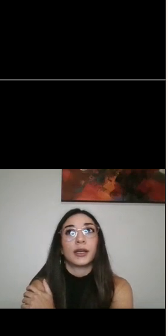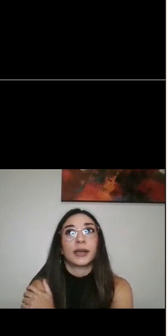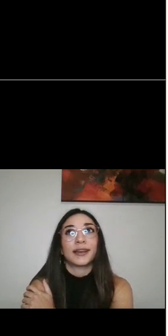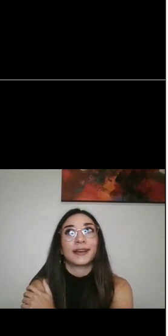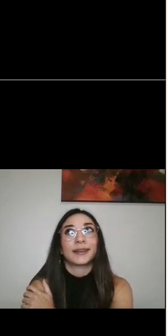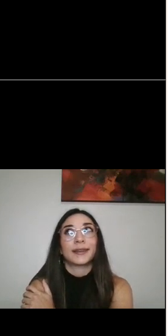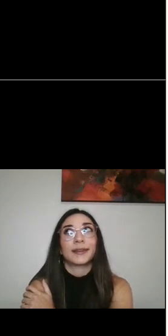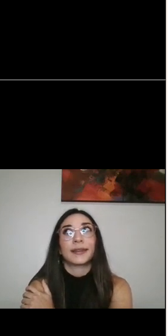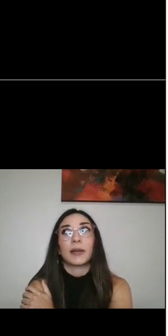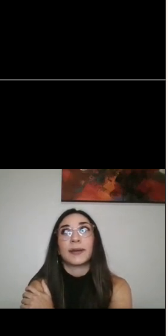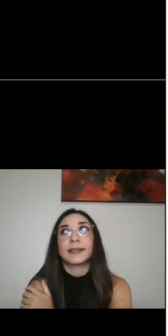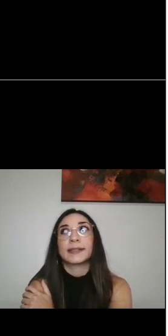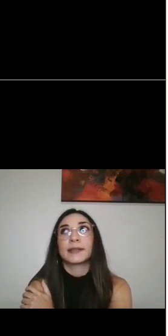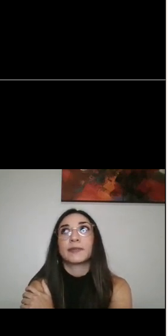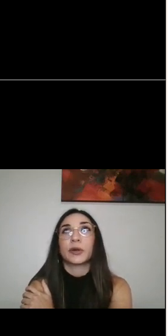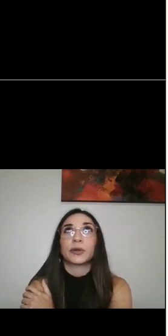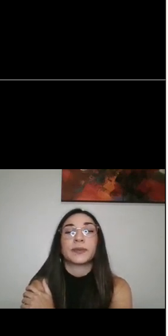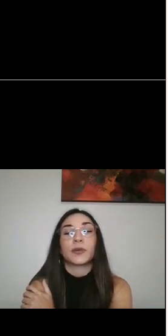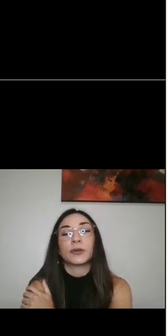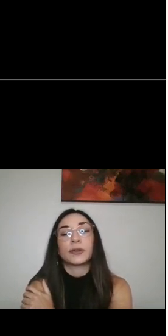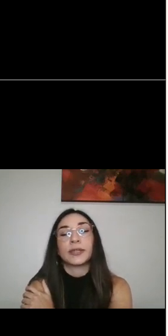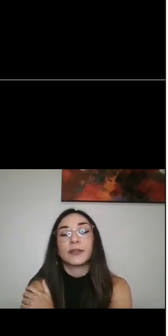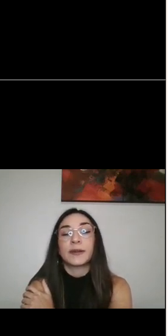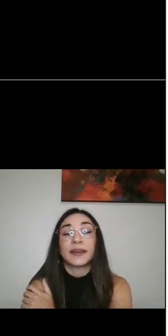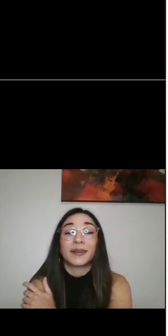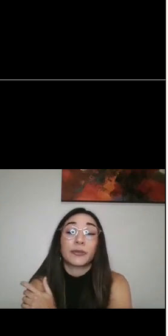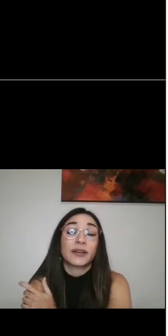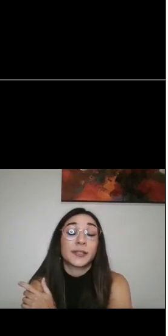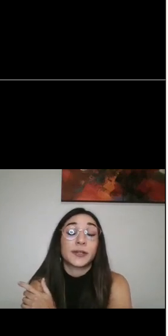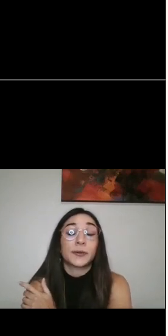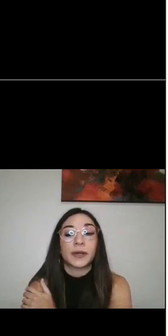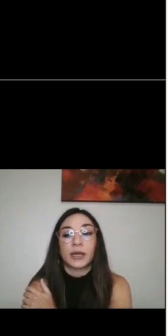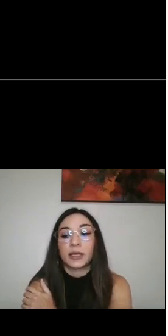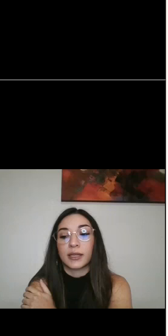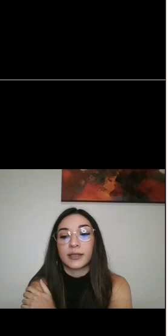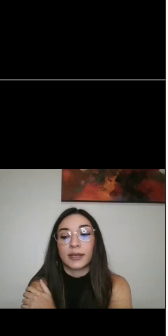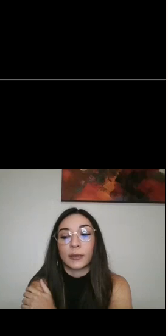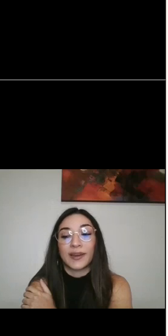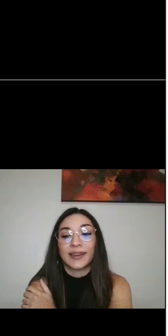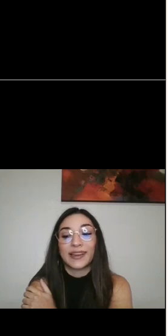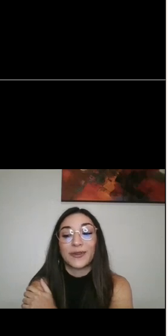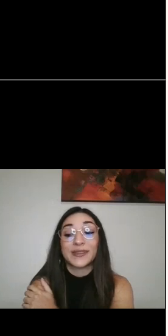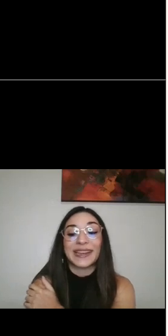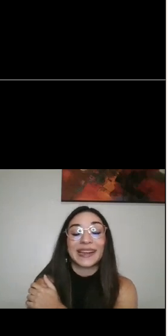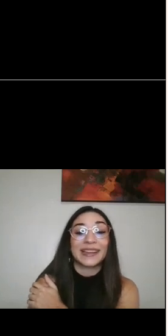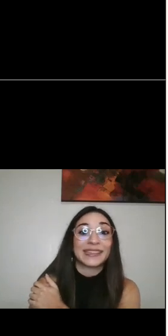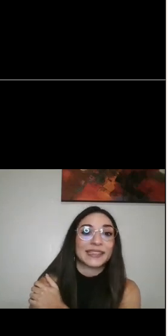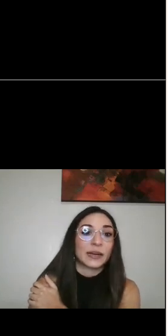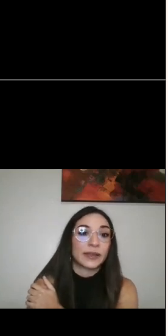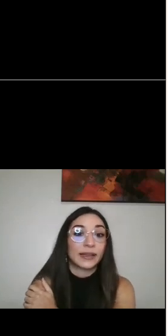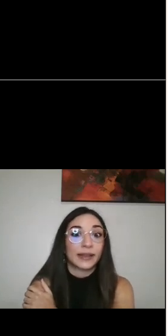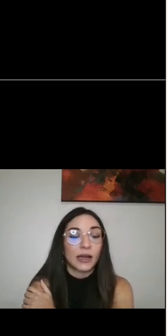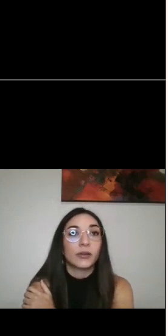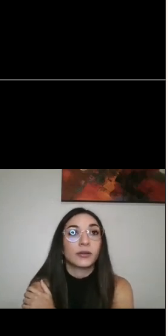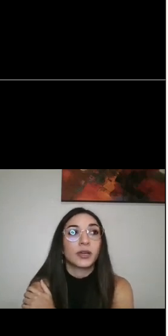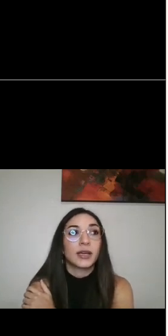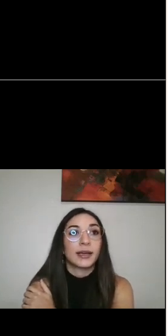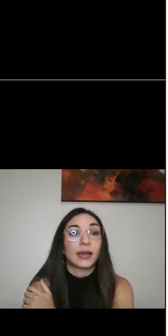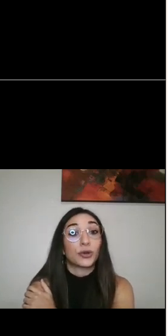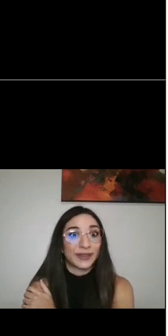y que tal vez, bueno, como en los niños también hay tan buena audición, ¿verdad? Puede que no salga necesariamente